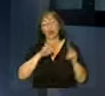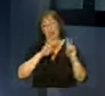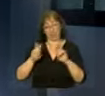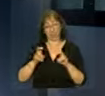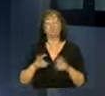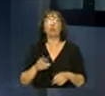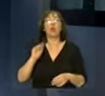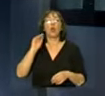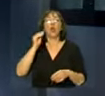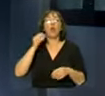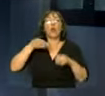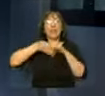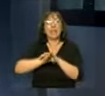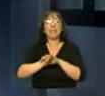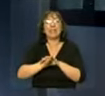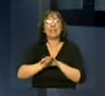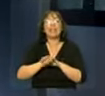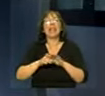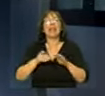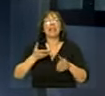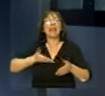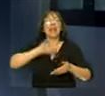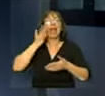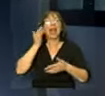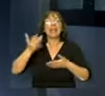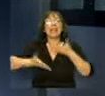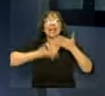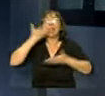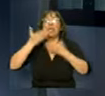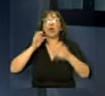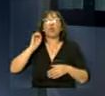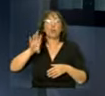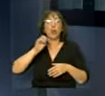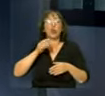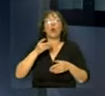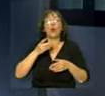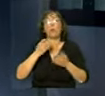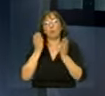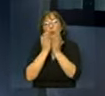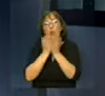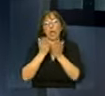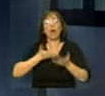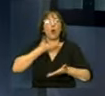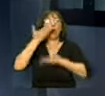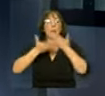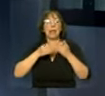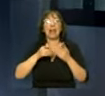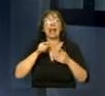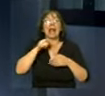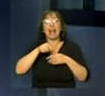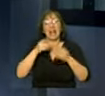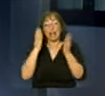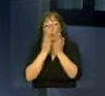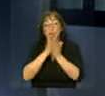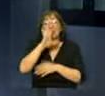Ahora jóvenes ingresan a la Escuela Nacional de Arte Lírico del Sodre para formarse como cantantes de ópera en una carrera que dura